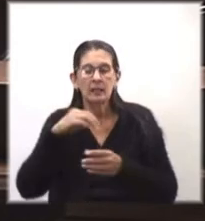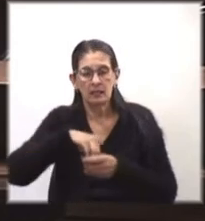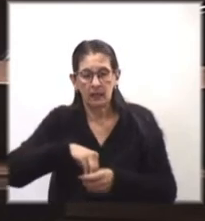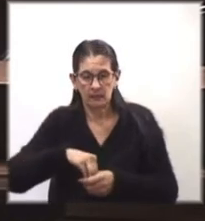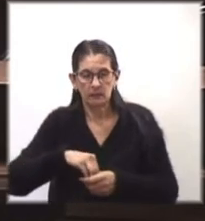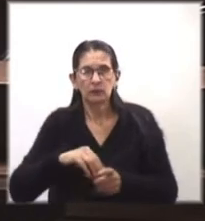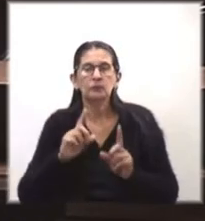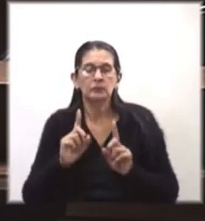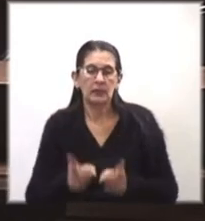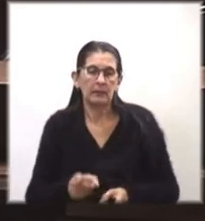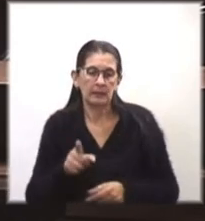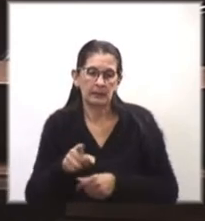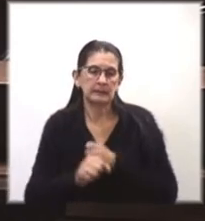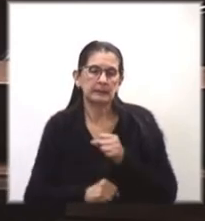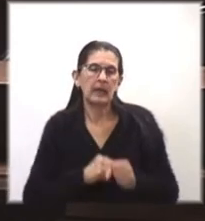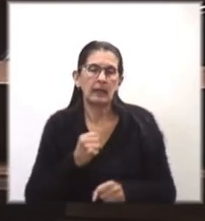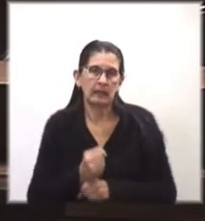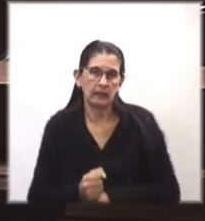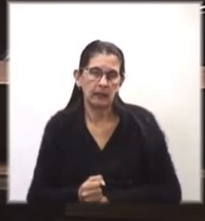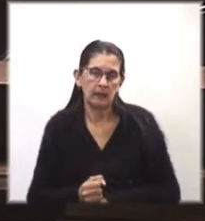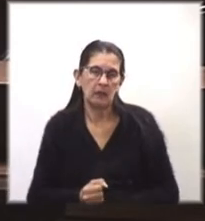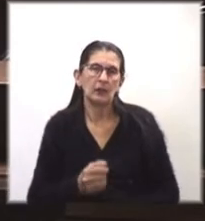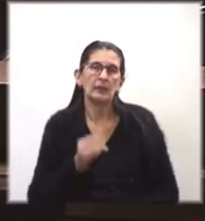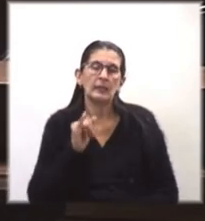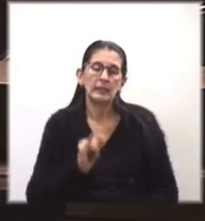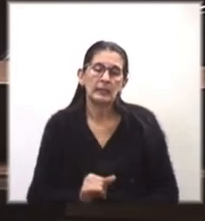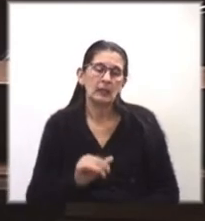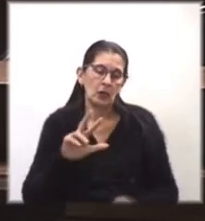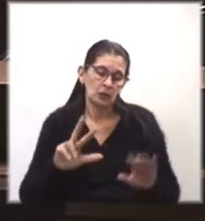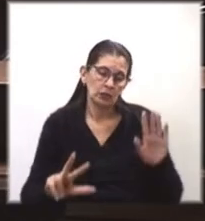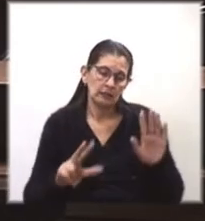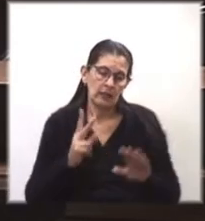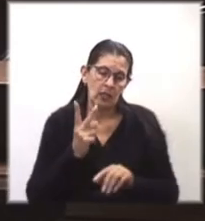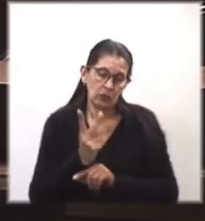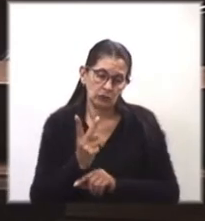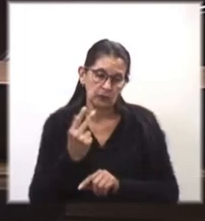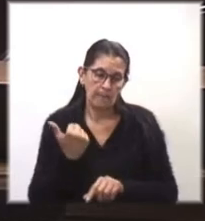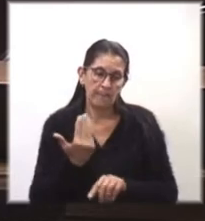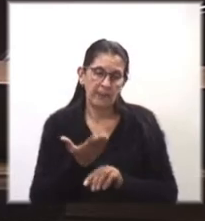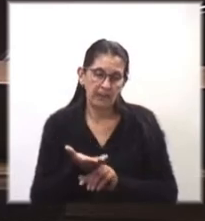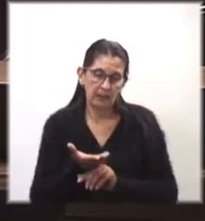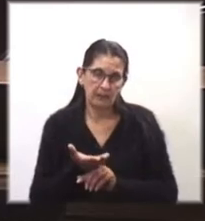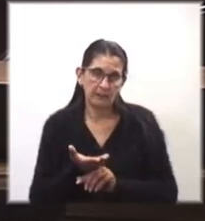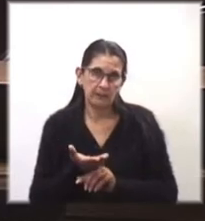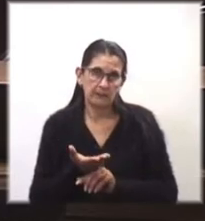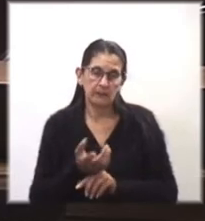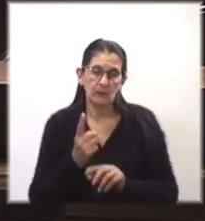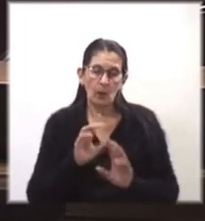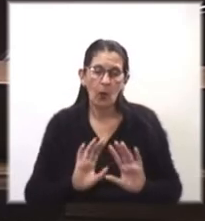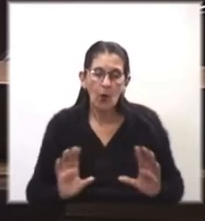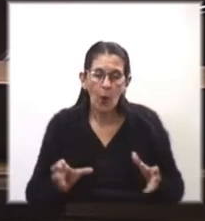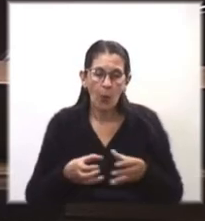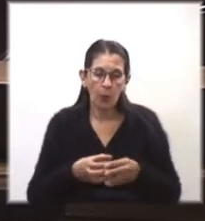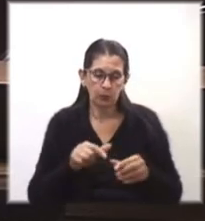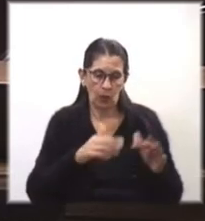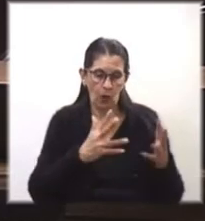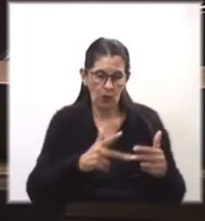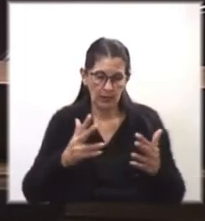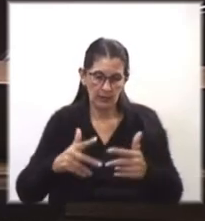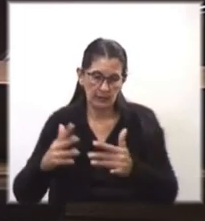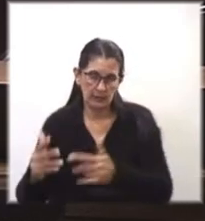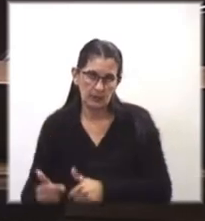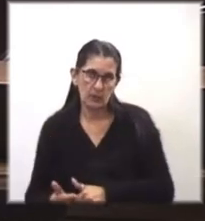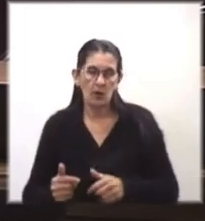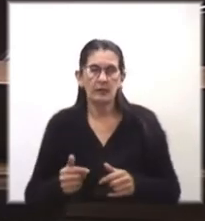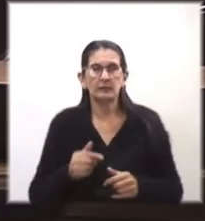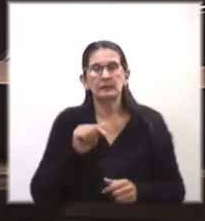importante en esos años. Y en el 82 piden un conjunto de estas organizaciones